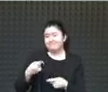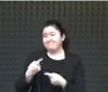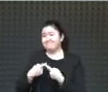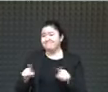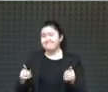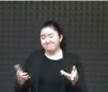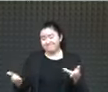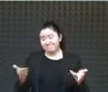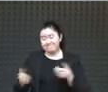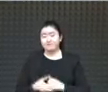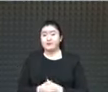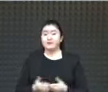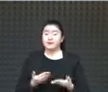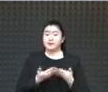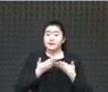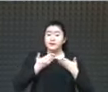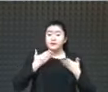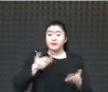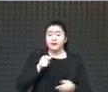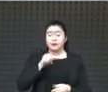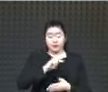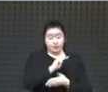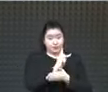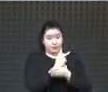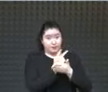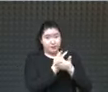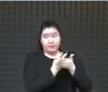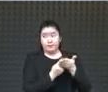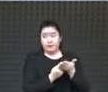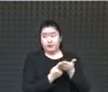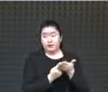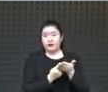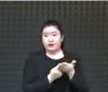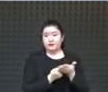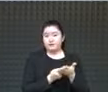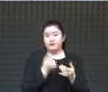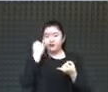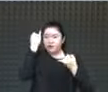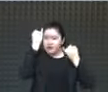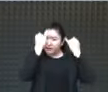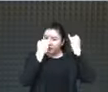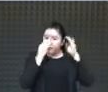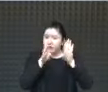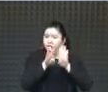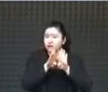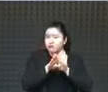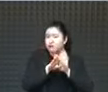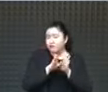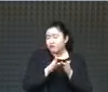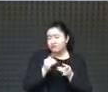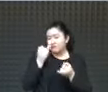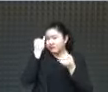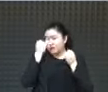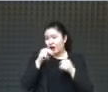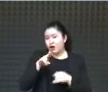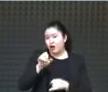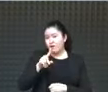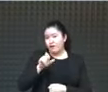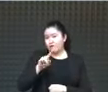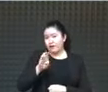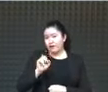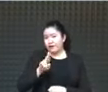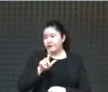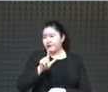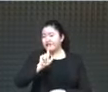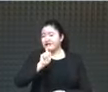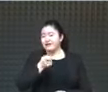esta idea de focalización de los programas es una idea neoliberal. ¿En qué se basaba? Que es